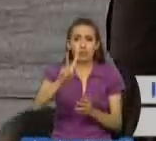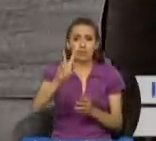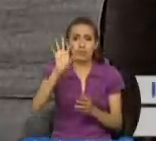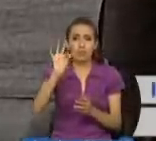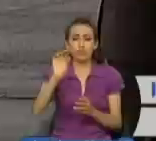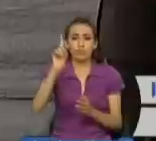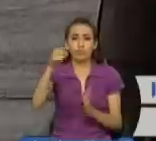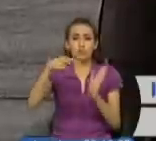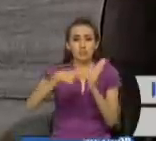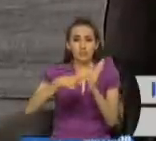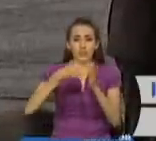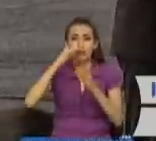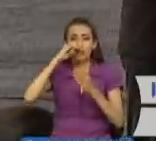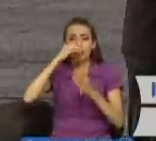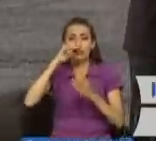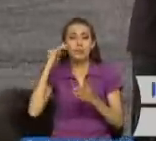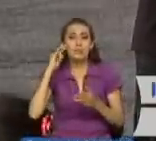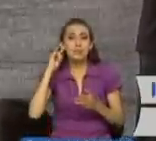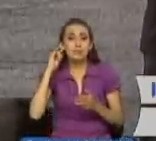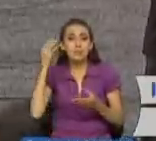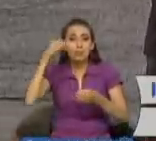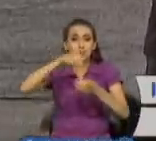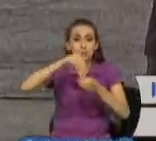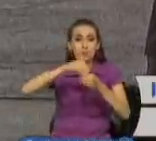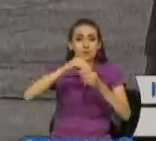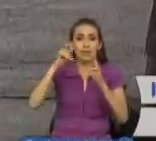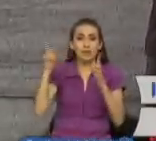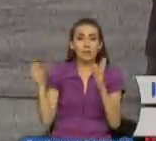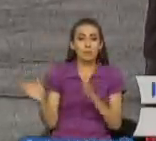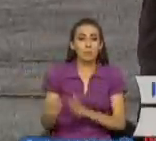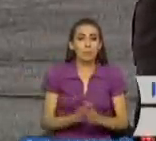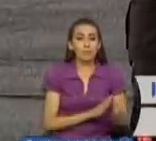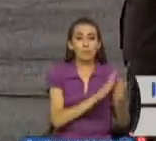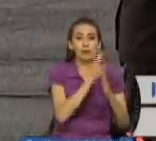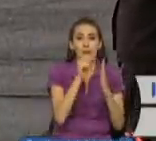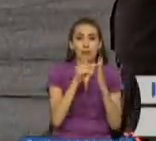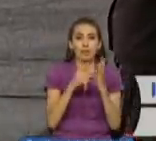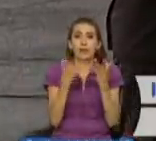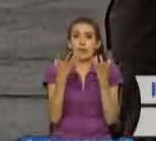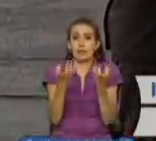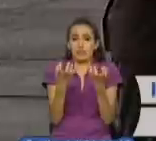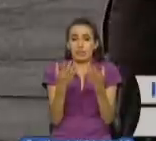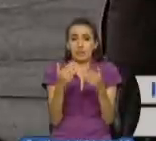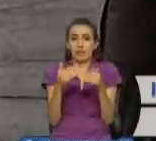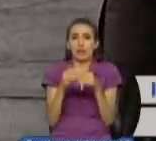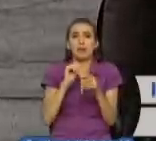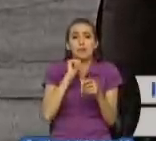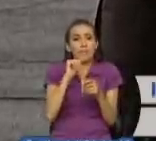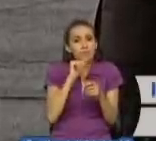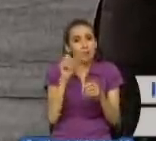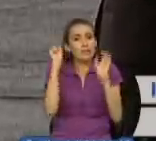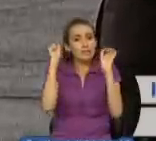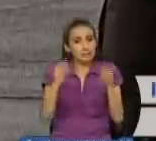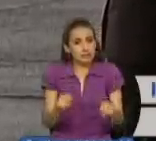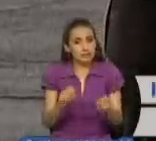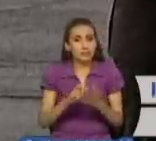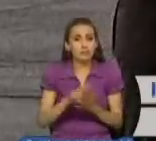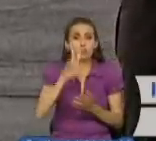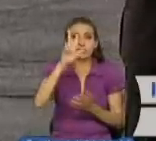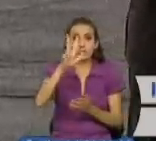291,000 niños y niñas dentro de nuestros programas sin embargo tenemos una brecha poderosa de más